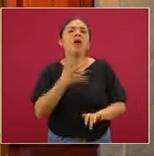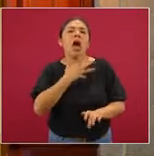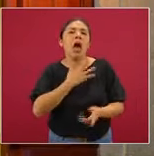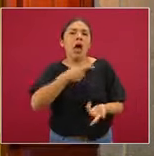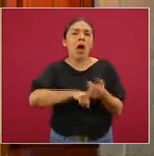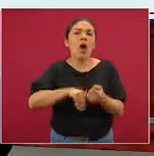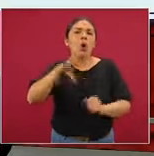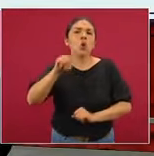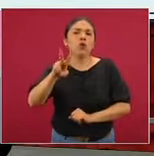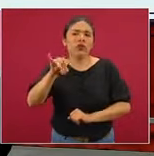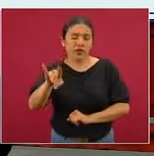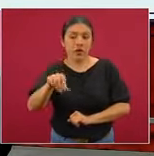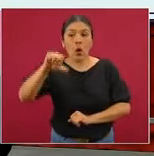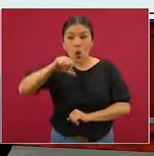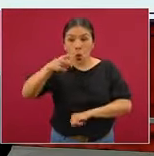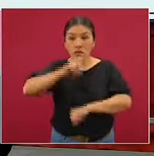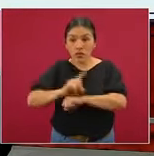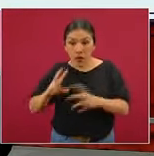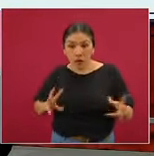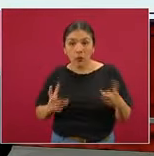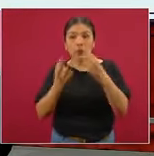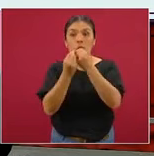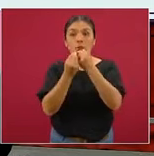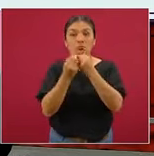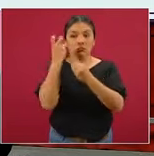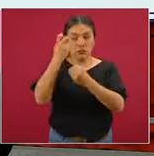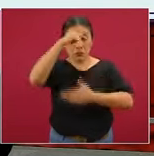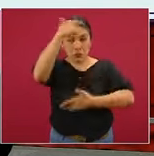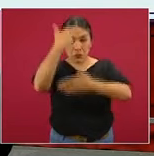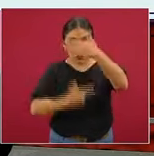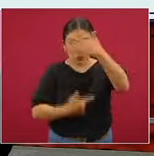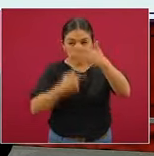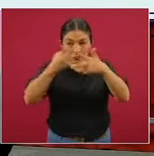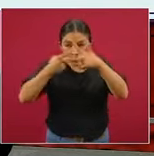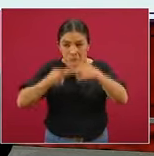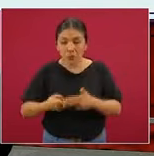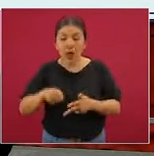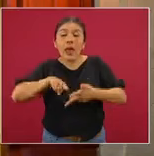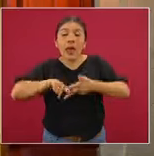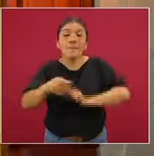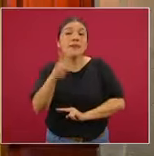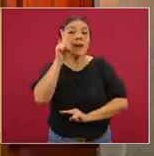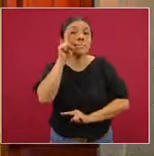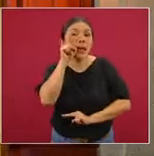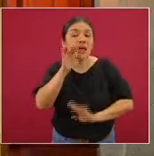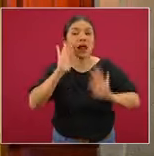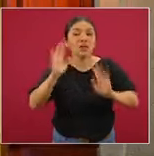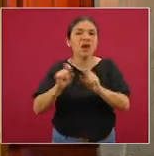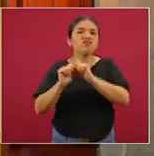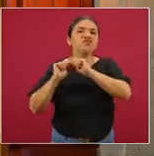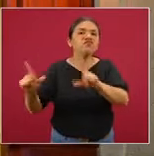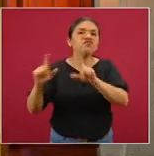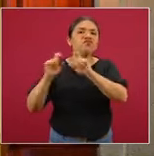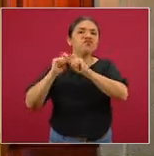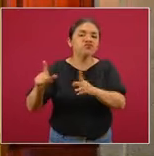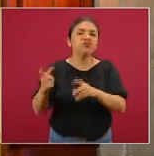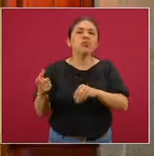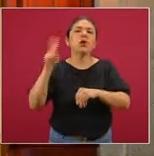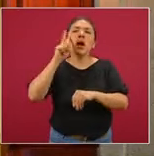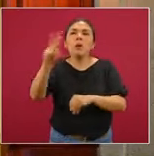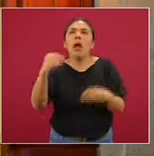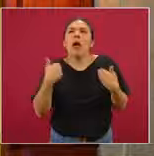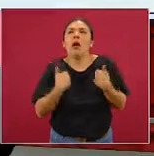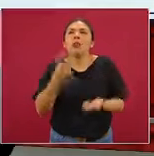clínico-epidemiológica. El día de hoy se van a sumar, como decía, a la estadística, pero a partir de mañana van a estar siendo cargados y van a formar